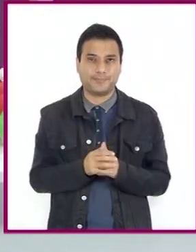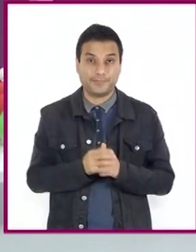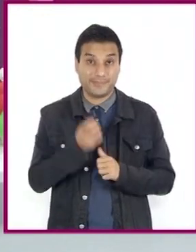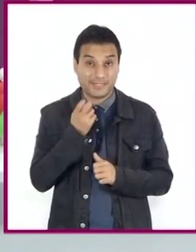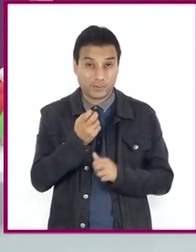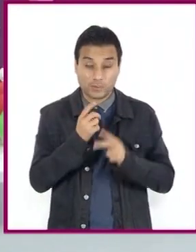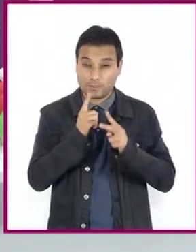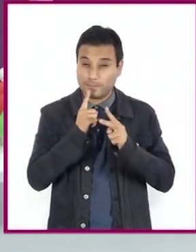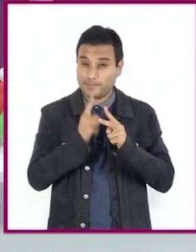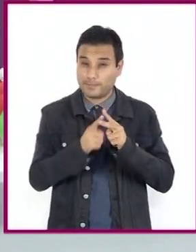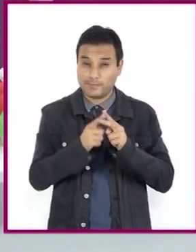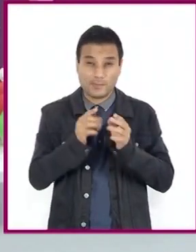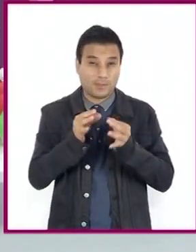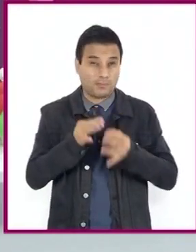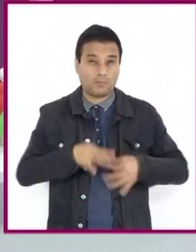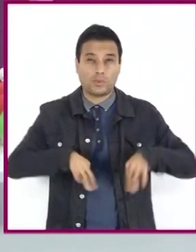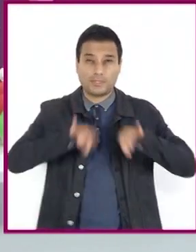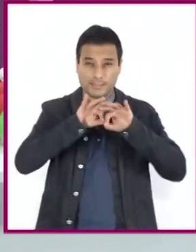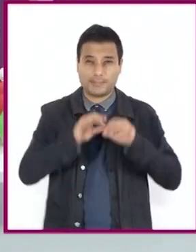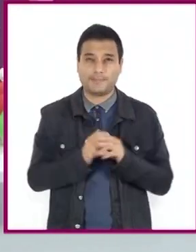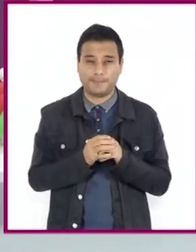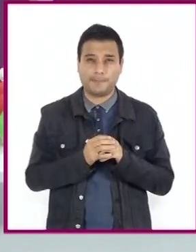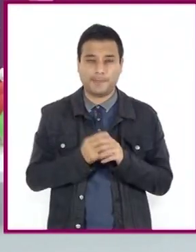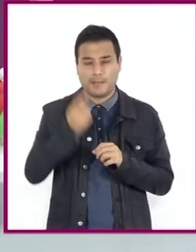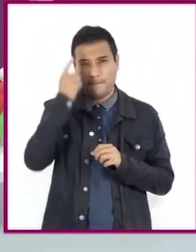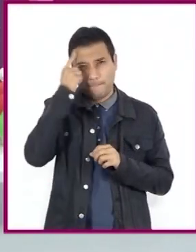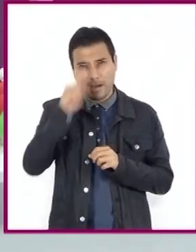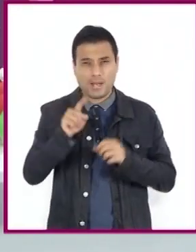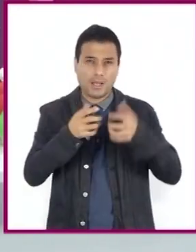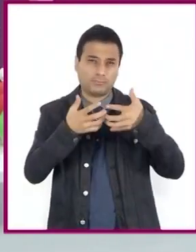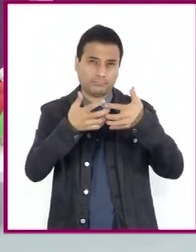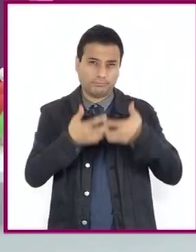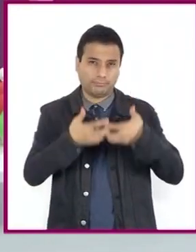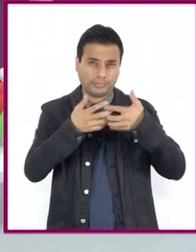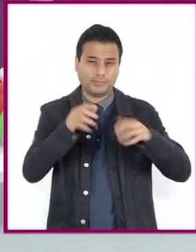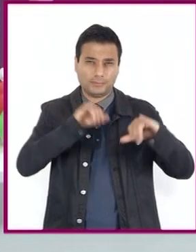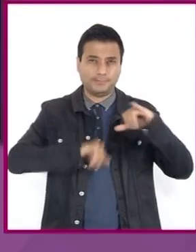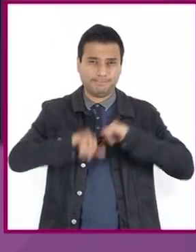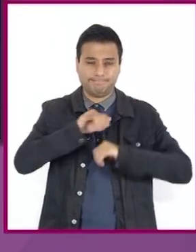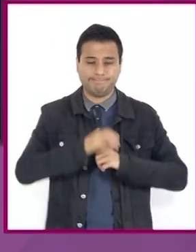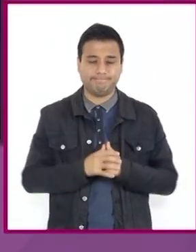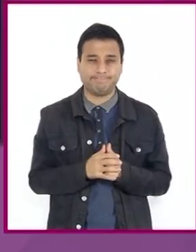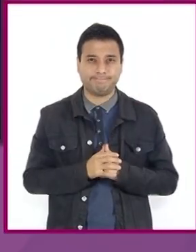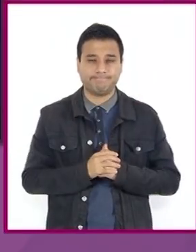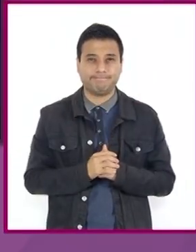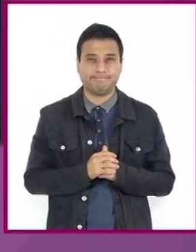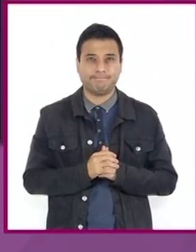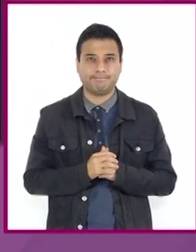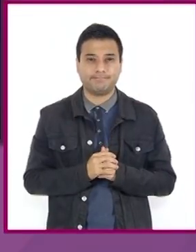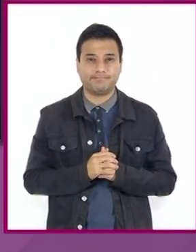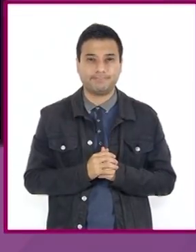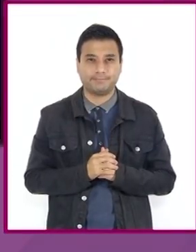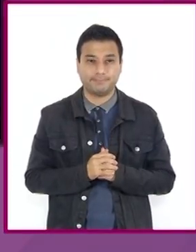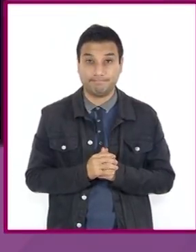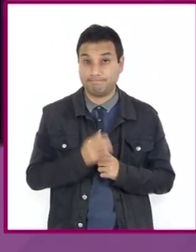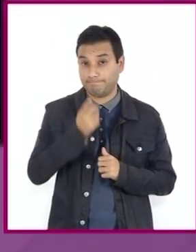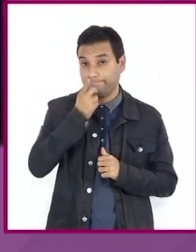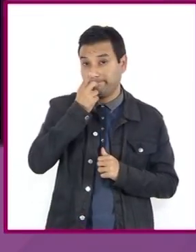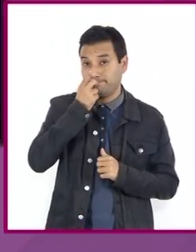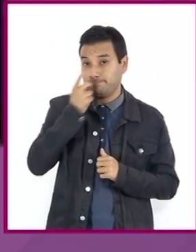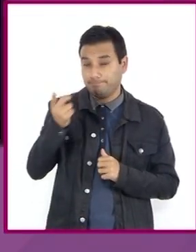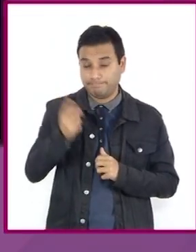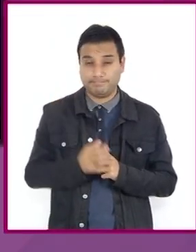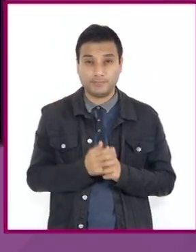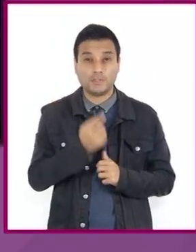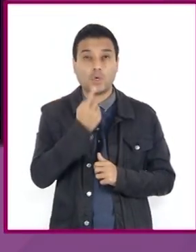muy importantes, ya que forman parte de la producción de compuestos químicos a nivel industrial. Se estima que cada